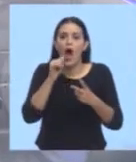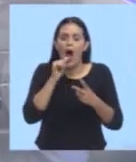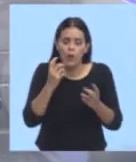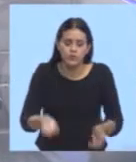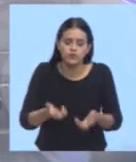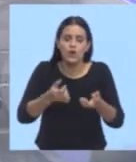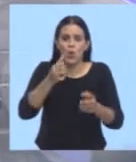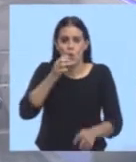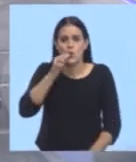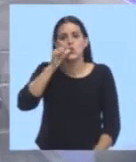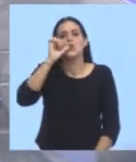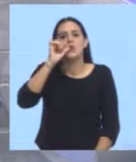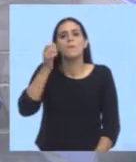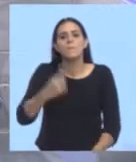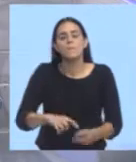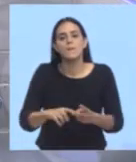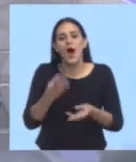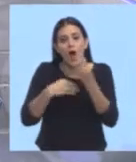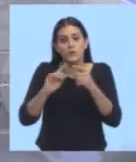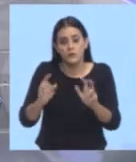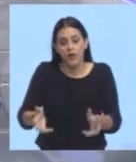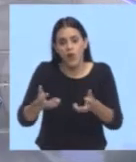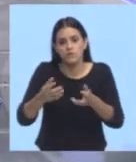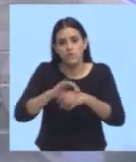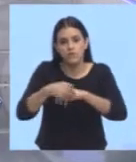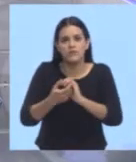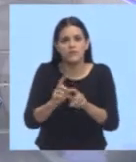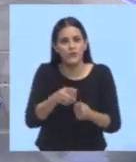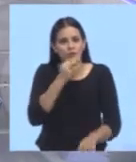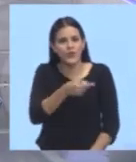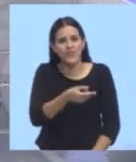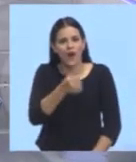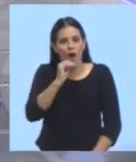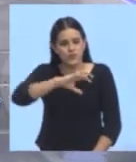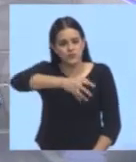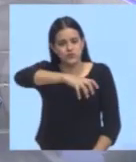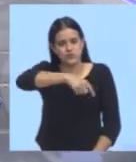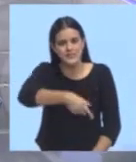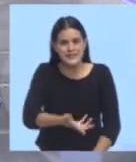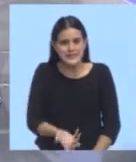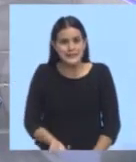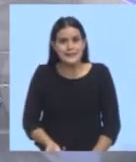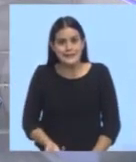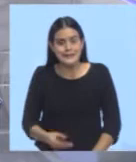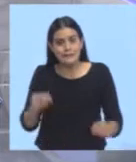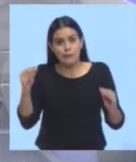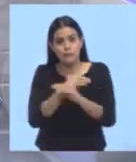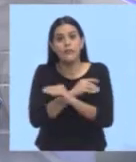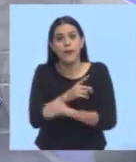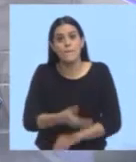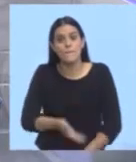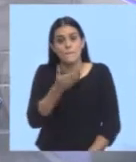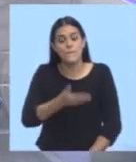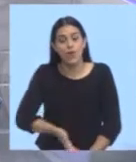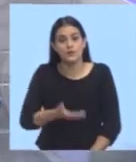y también lavamos los alimentos de esta manera pero seguimos utilizando el agua del chorro es los es que importante gesto porque irán